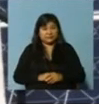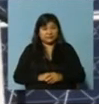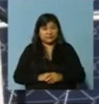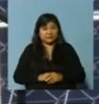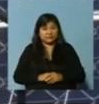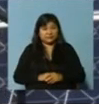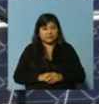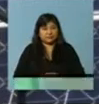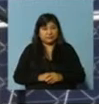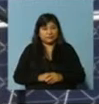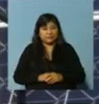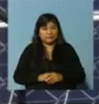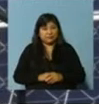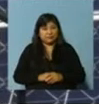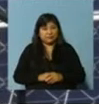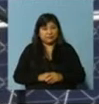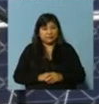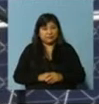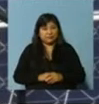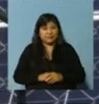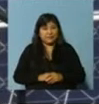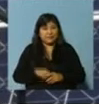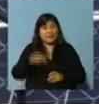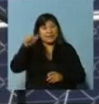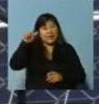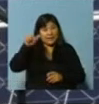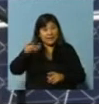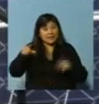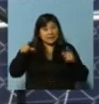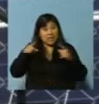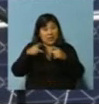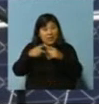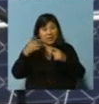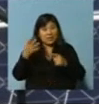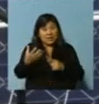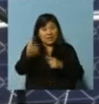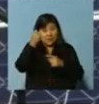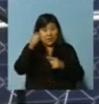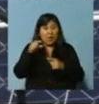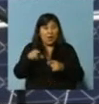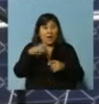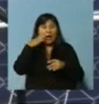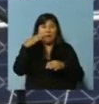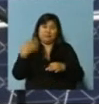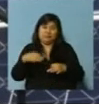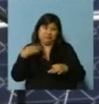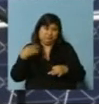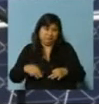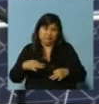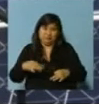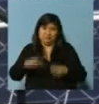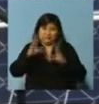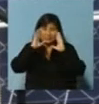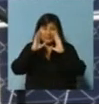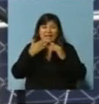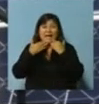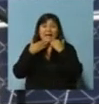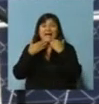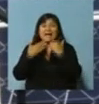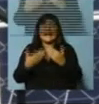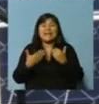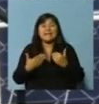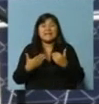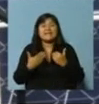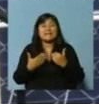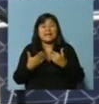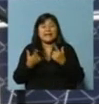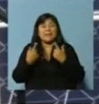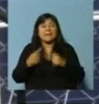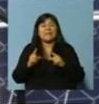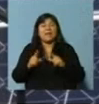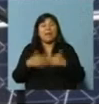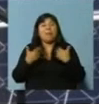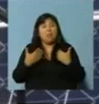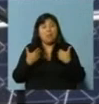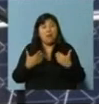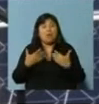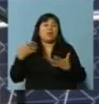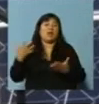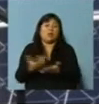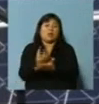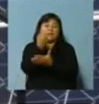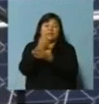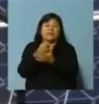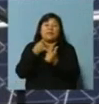La verdad que este desafío, para agradecer haberlo que hayamos podido lograrlo,